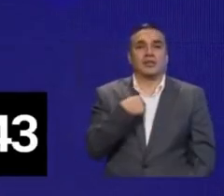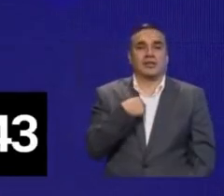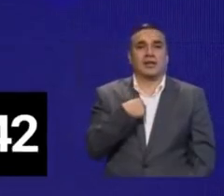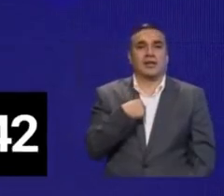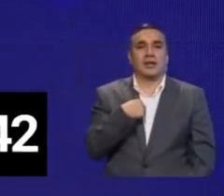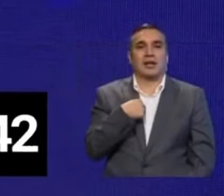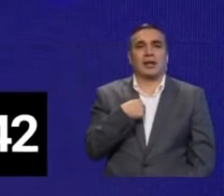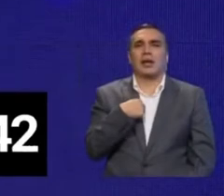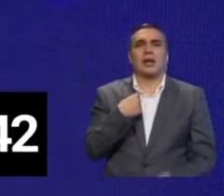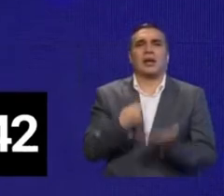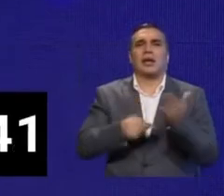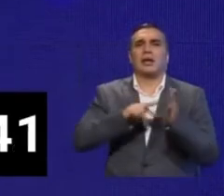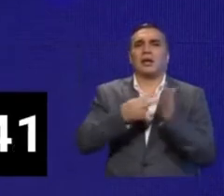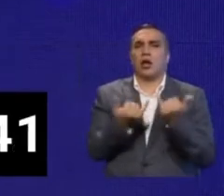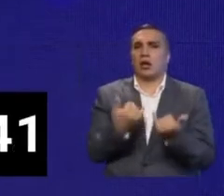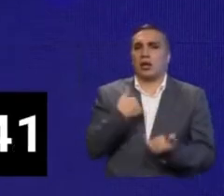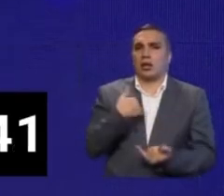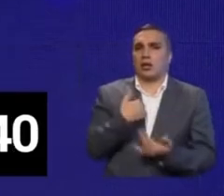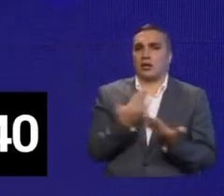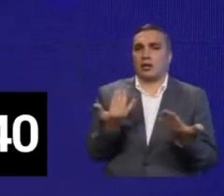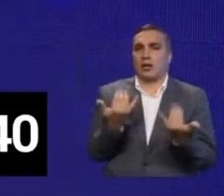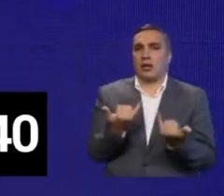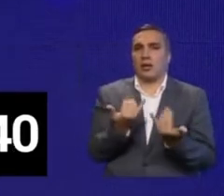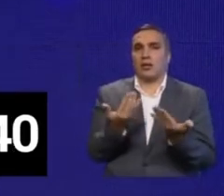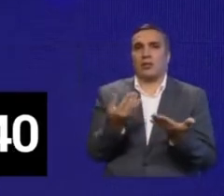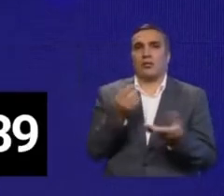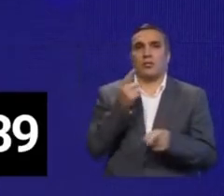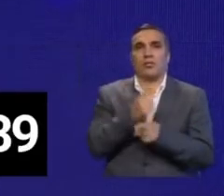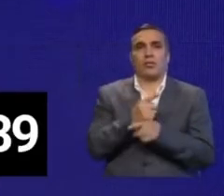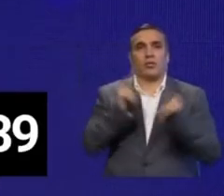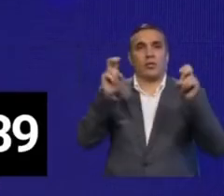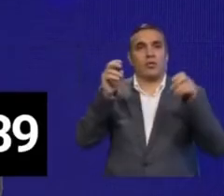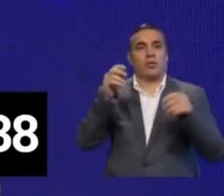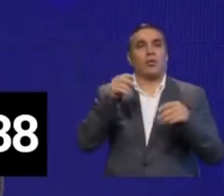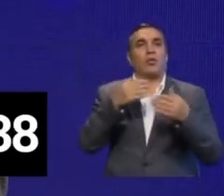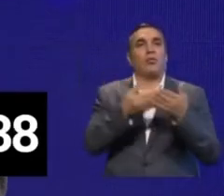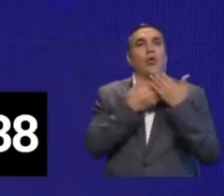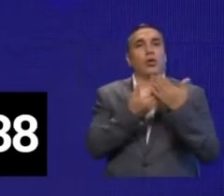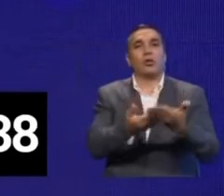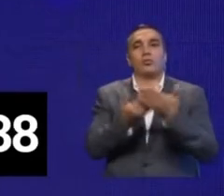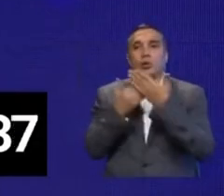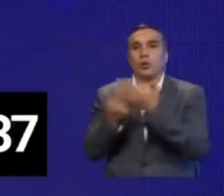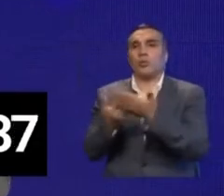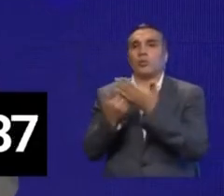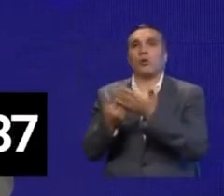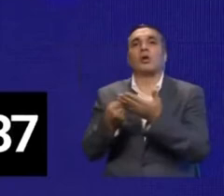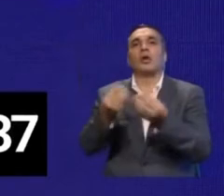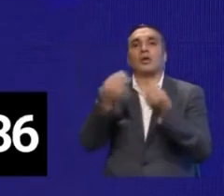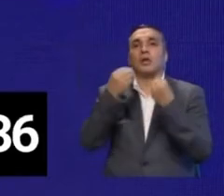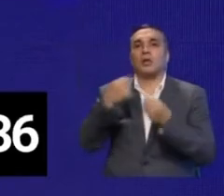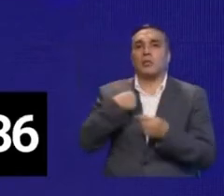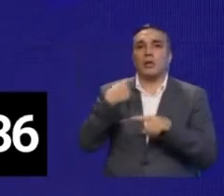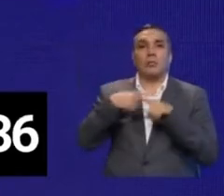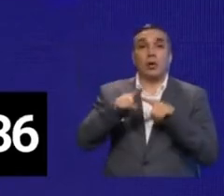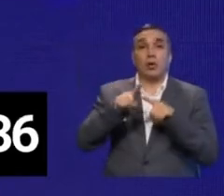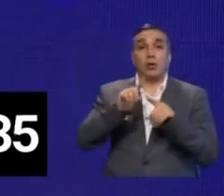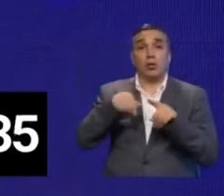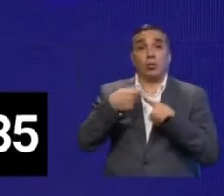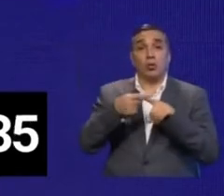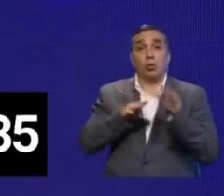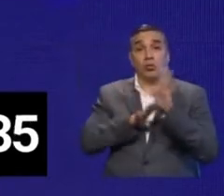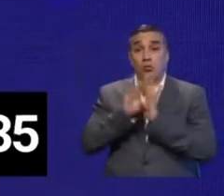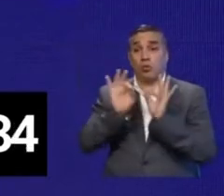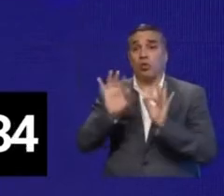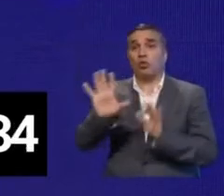esto responde exactamente a lo que tenemos en la aplicación de las políticas públicas. Modelos y más modelos, porque eso es lo que nos han enseñado, sin la capacidad de un desarrollo